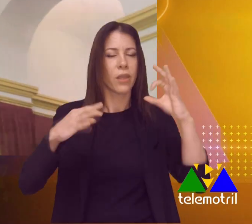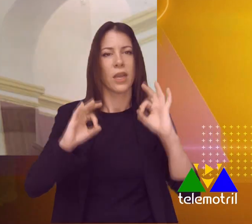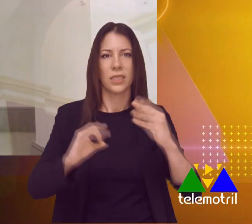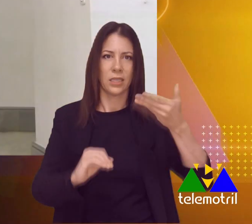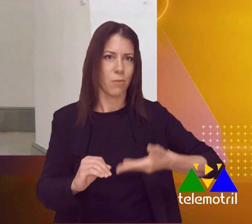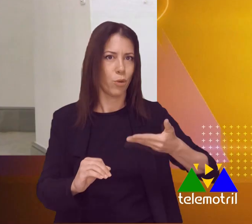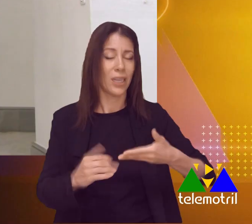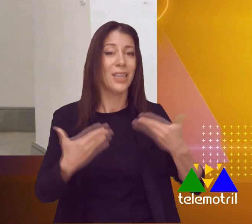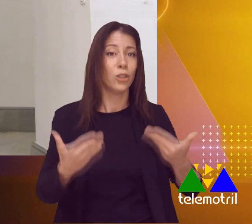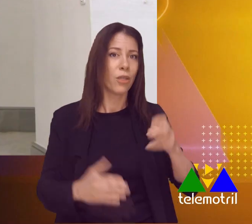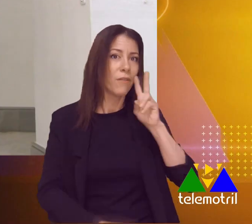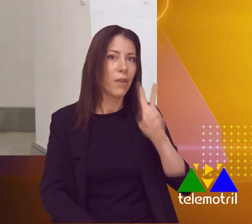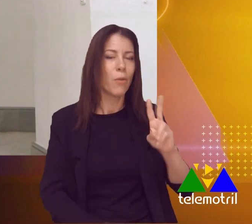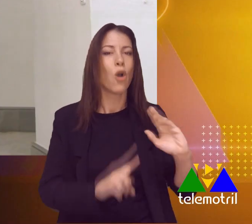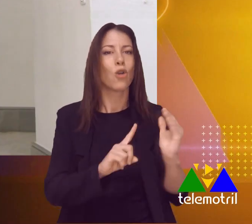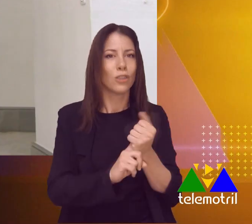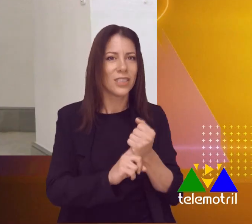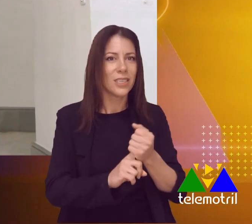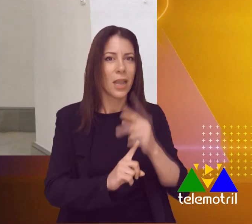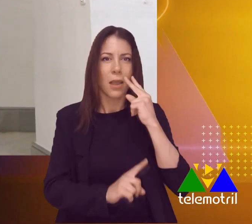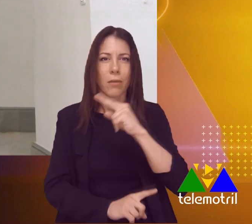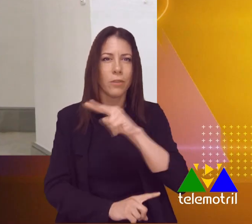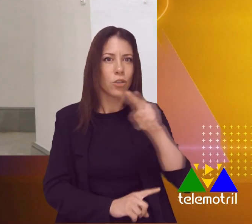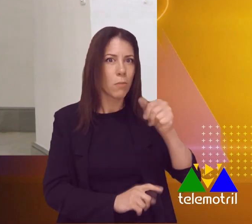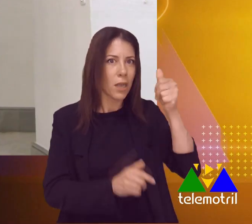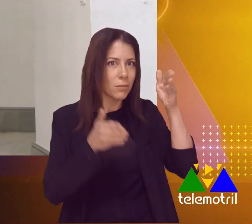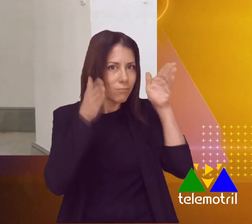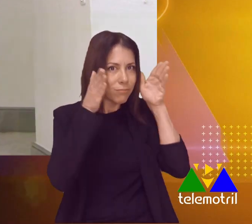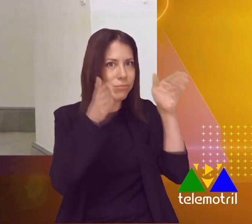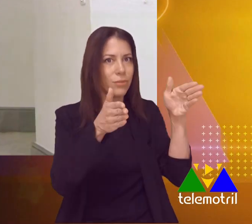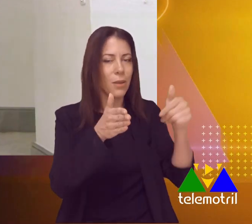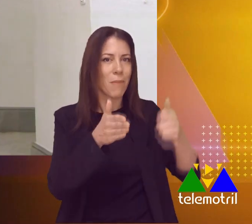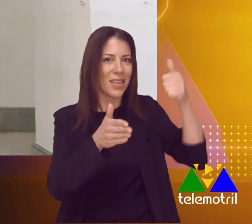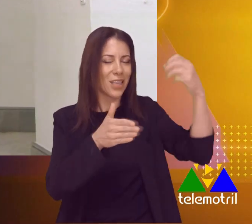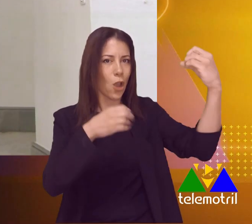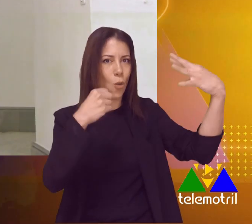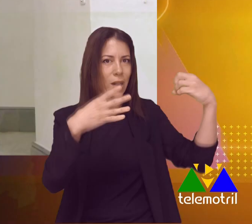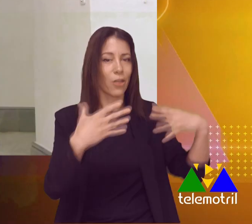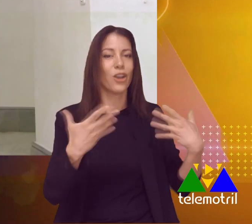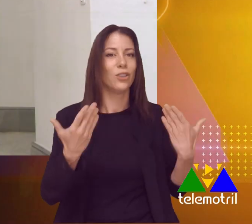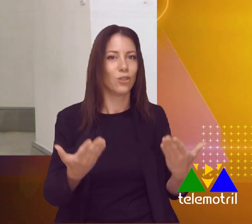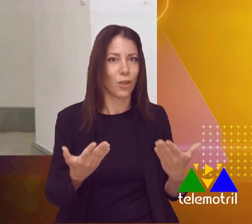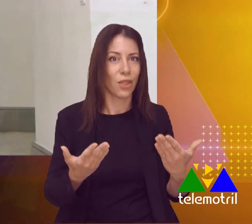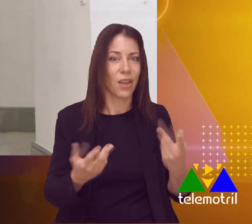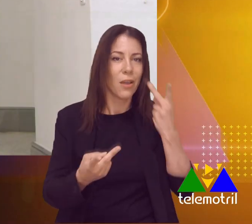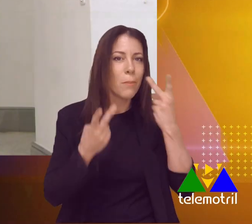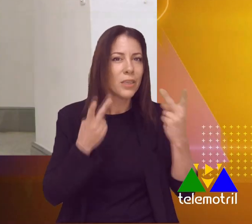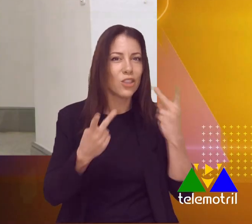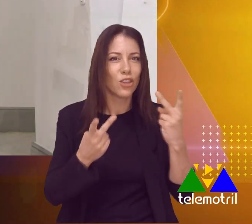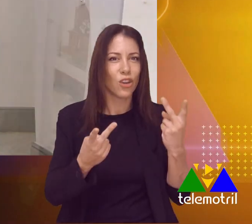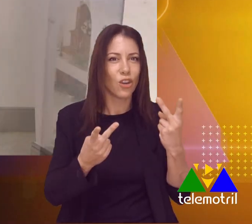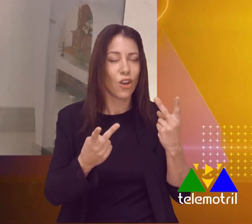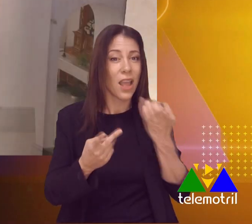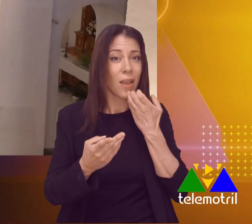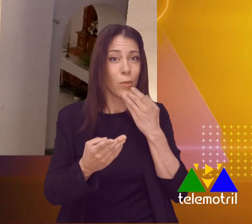de la iglesia, de los pies de la iglesia, se centre en el crucero, que es lo más iluminado. Claro. Con lo cual la visión es desde